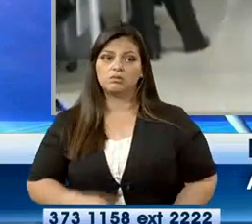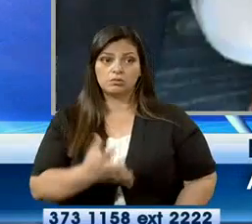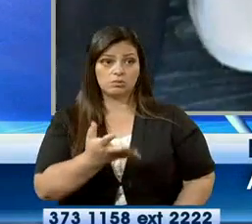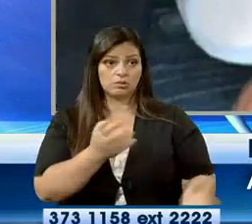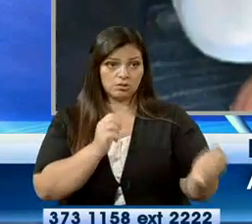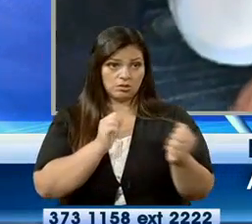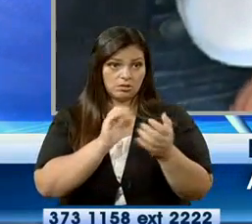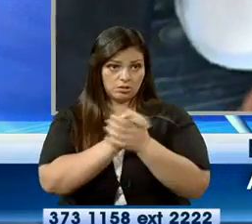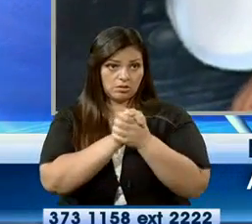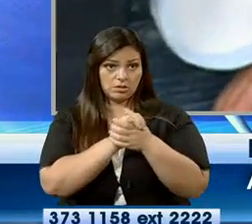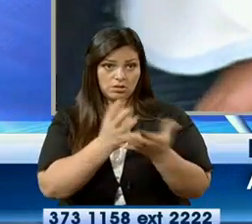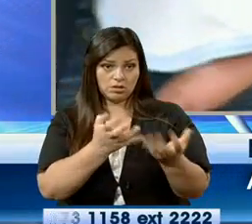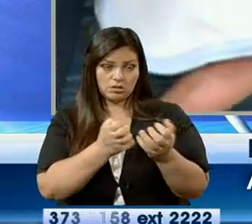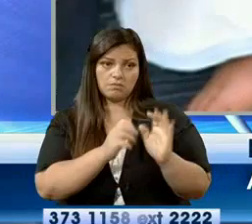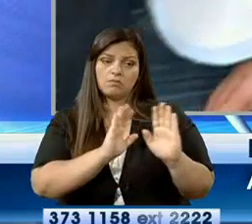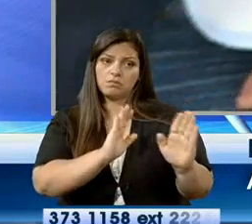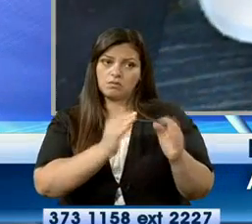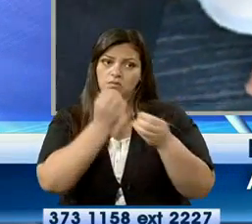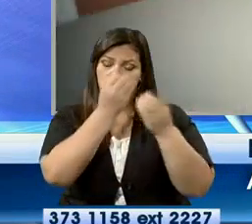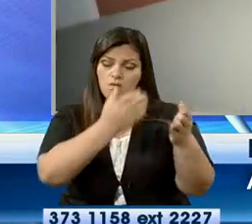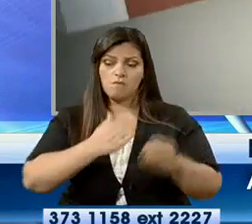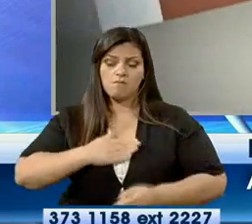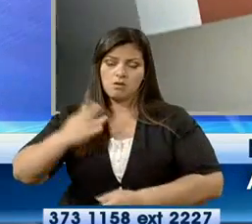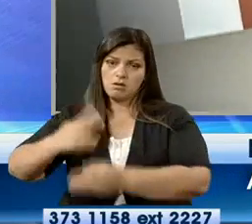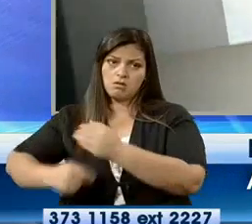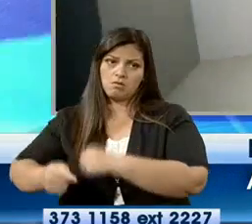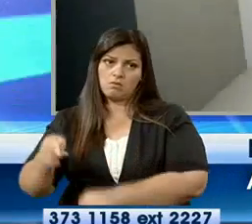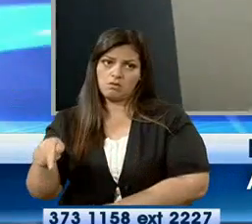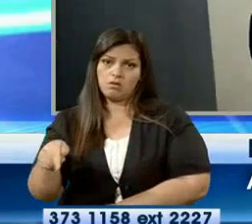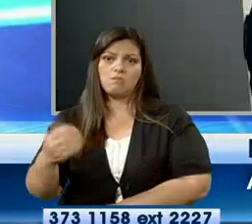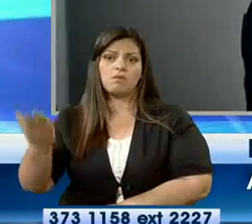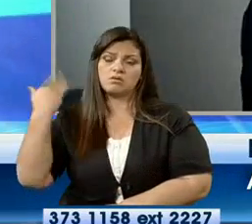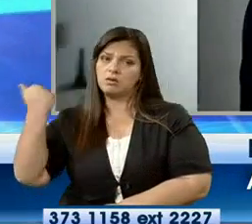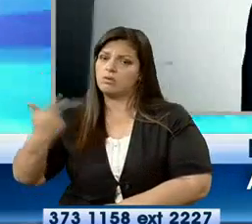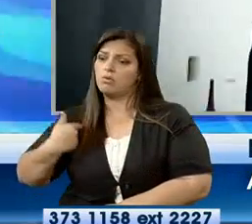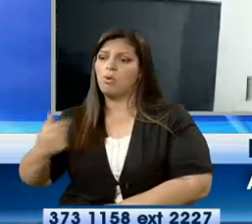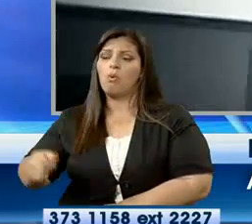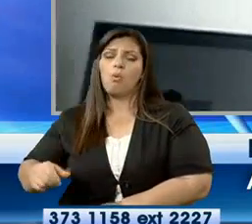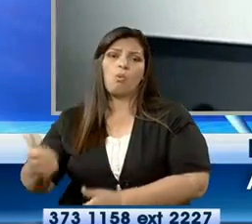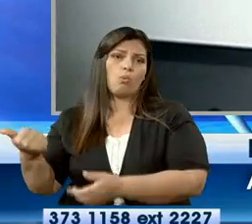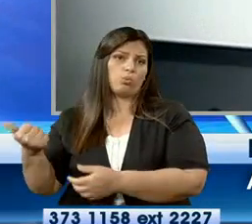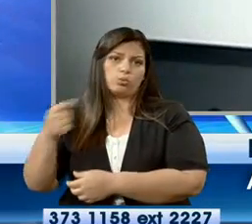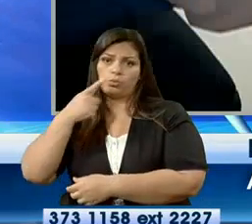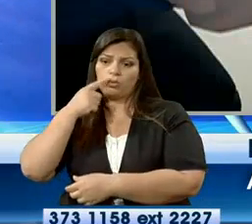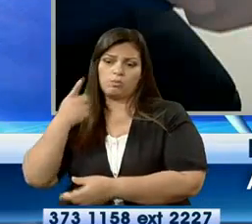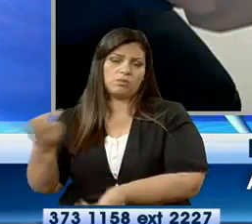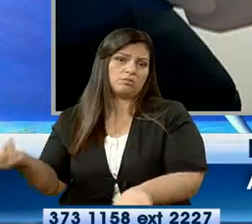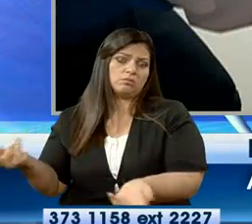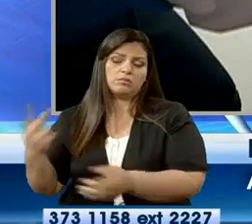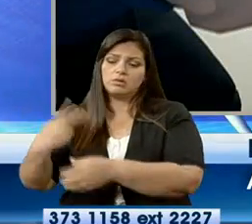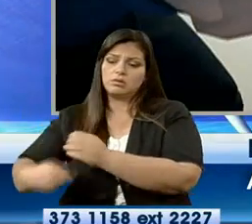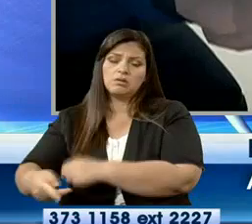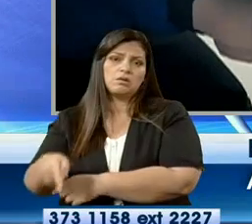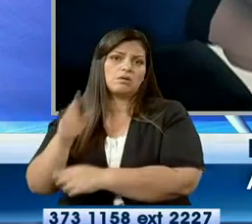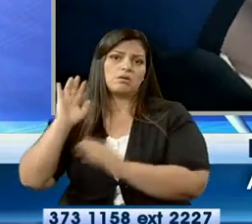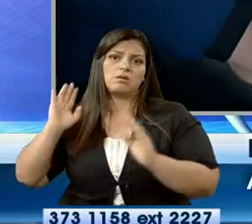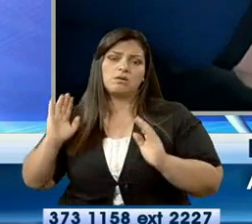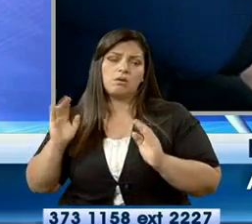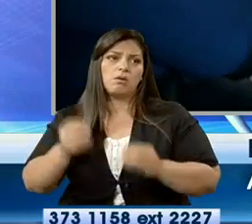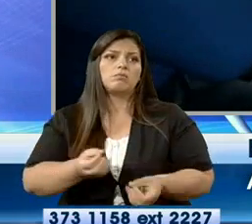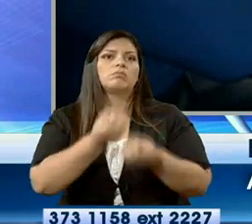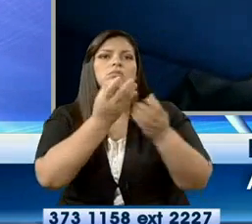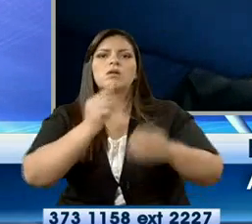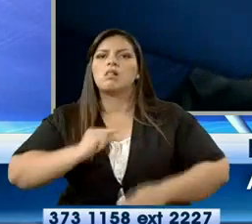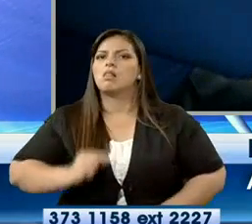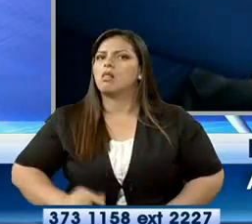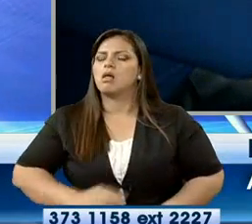hijo, y merece tanto o más respeto que yo. Me parece que es... Claro que sí. Las cosas claras. Se pueden